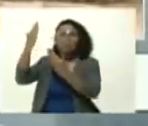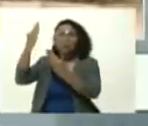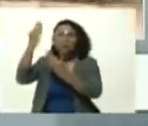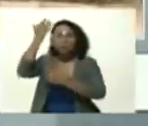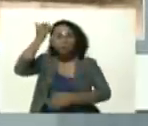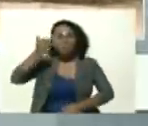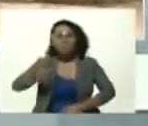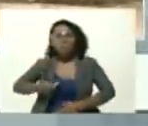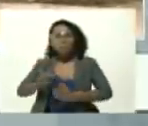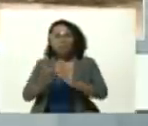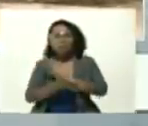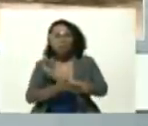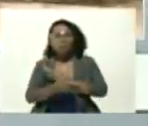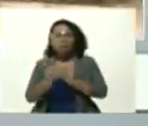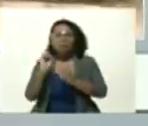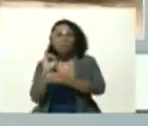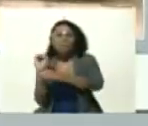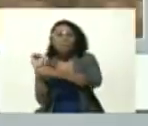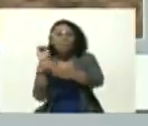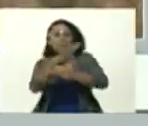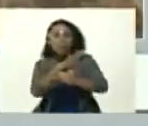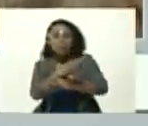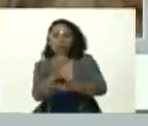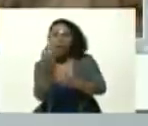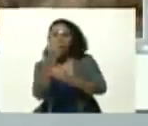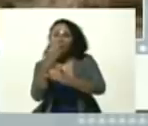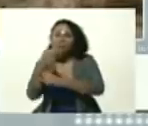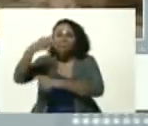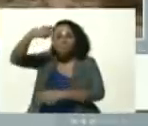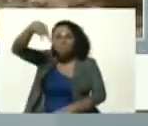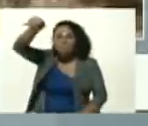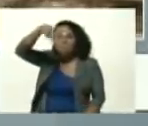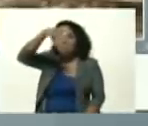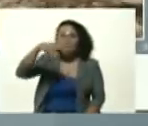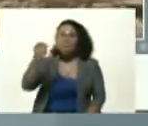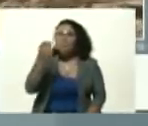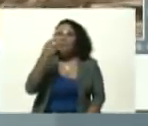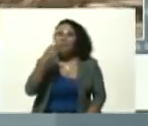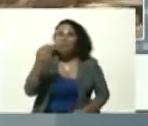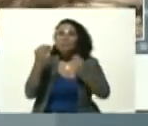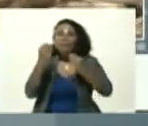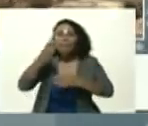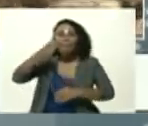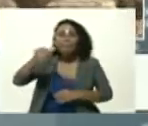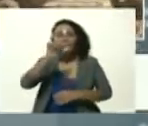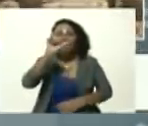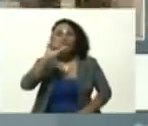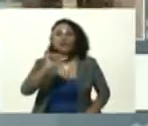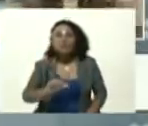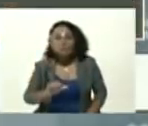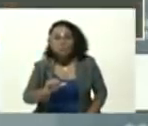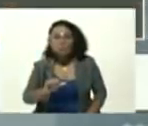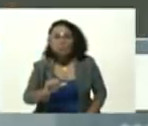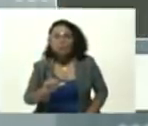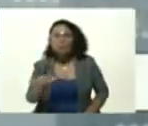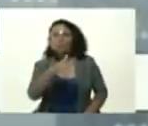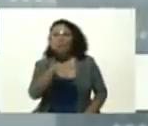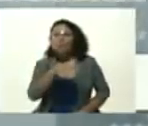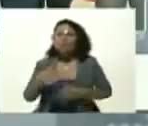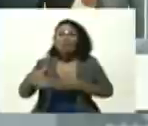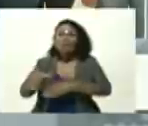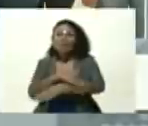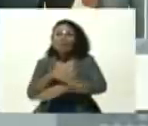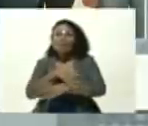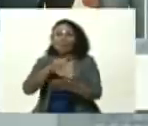imágenes, lanzar en paracaídas el alimento y las medicinas para los pueblos del sur, donde las carreteras